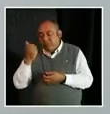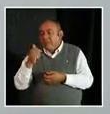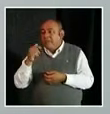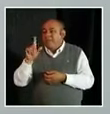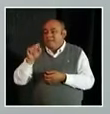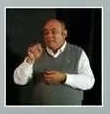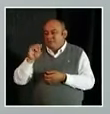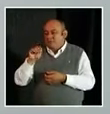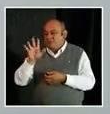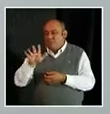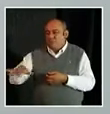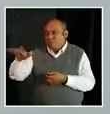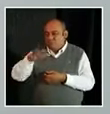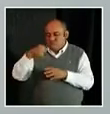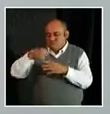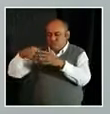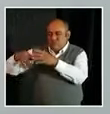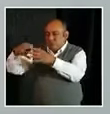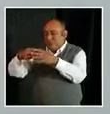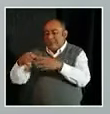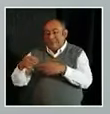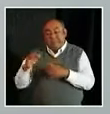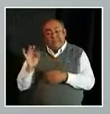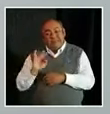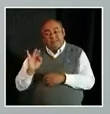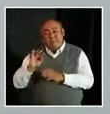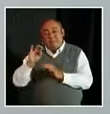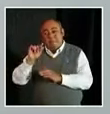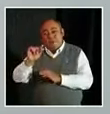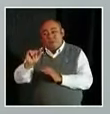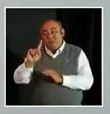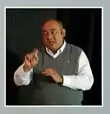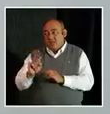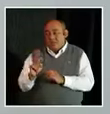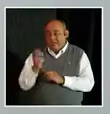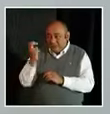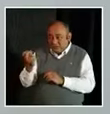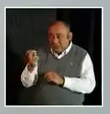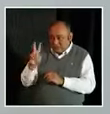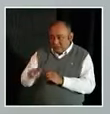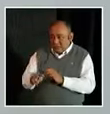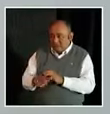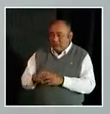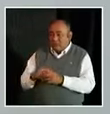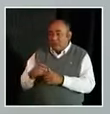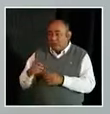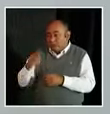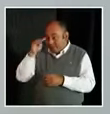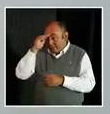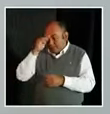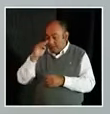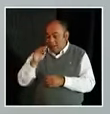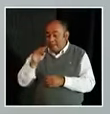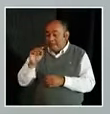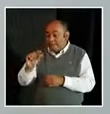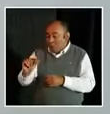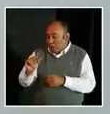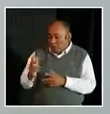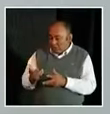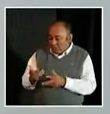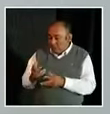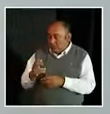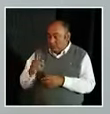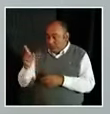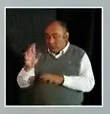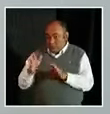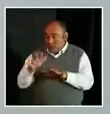pozos y el plazo que se había dado para estar dando los 2,000 a 3,000 litros por segundo. ¿Ya se modificó esa